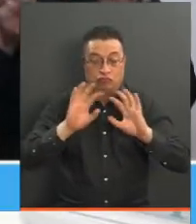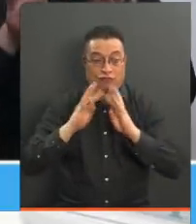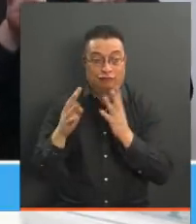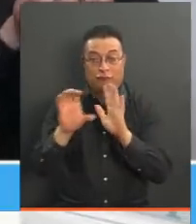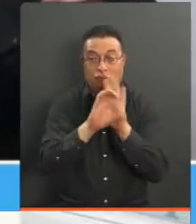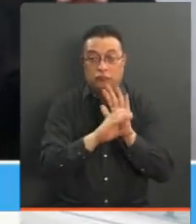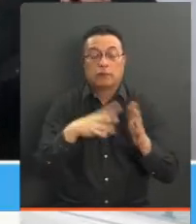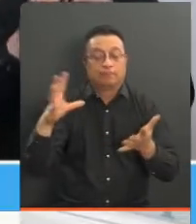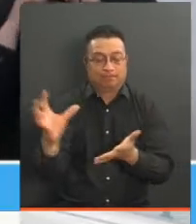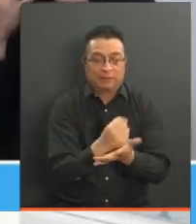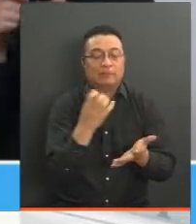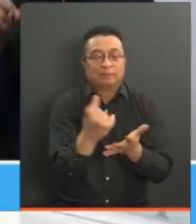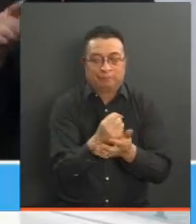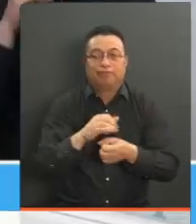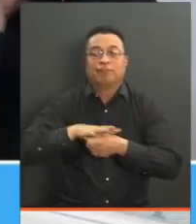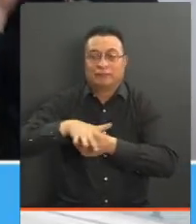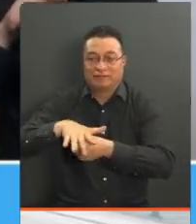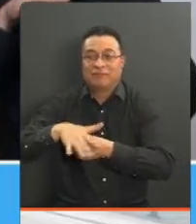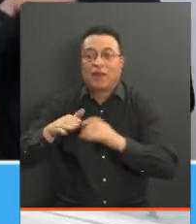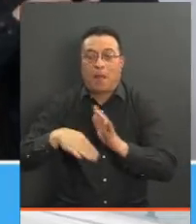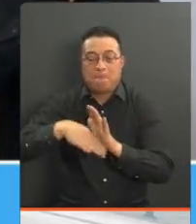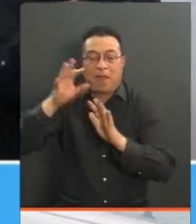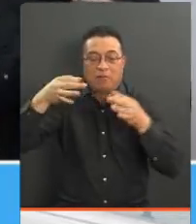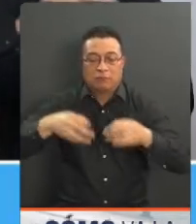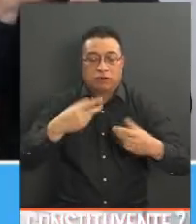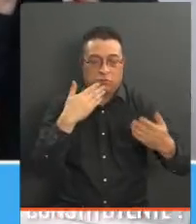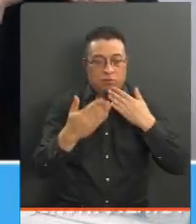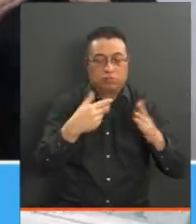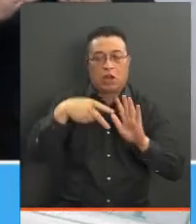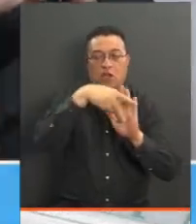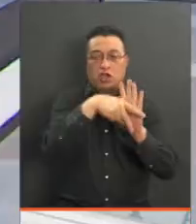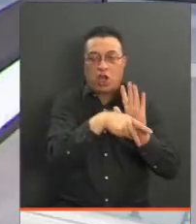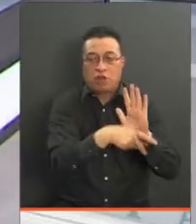lograron incidir de manera efectiva en el debate de las normas.